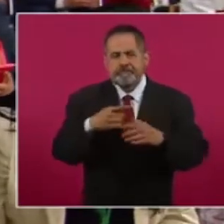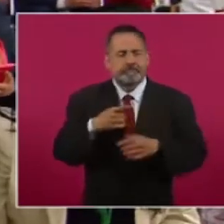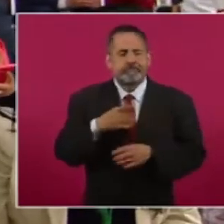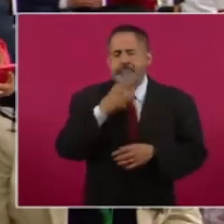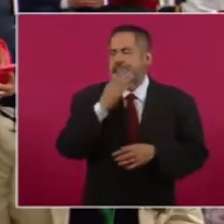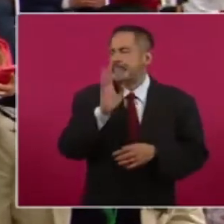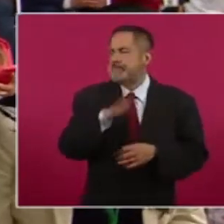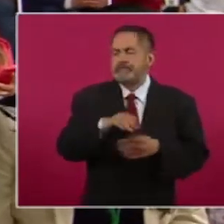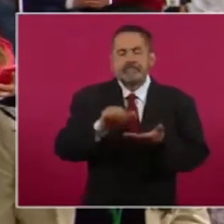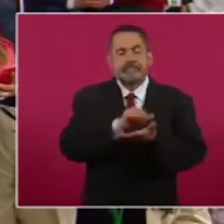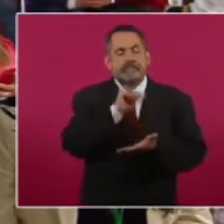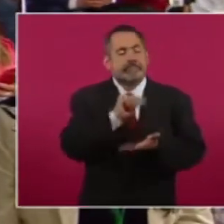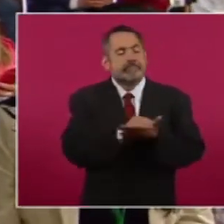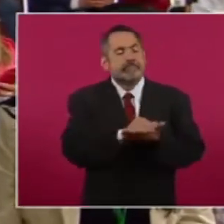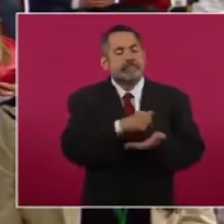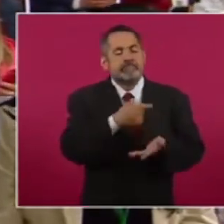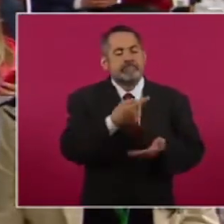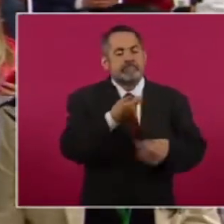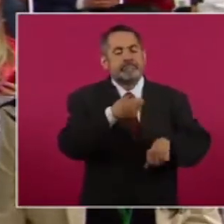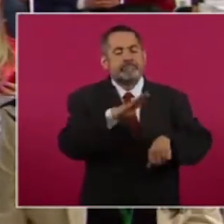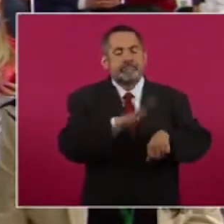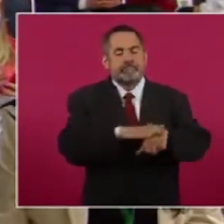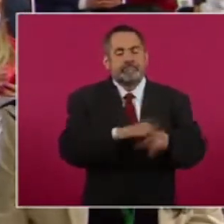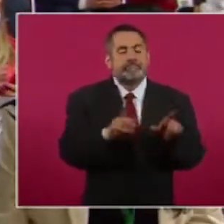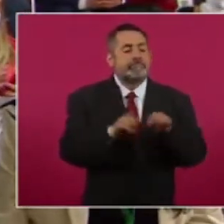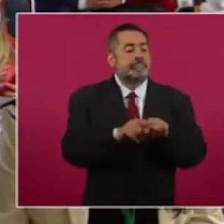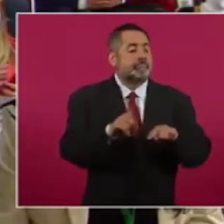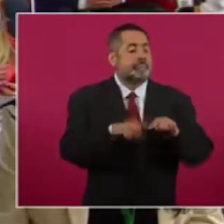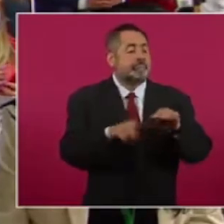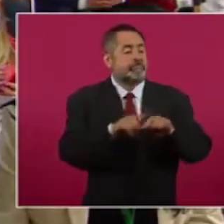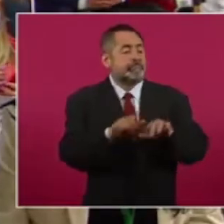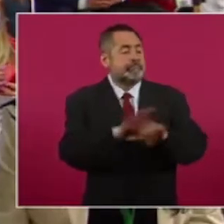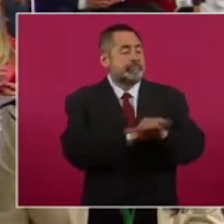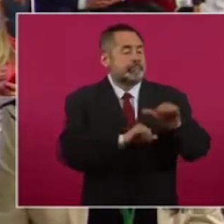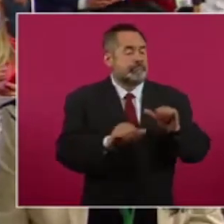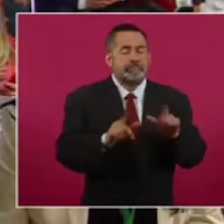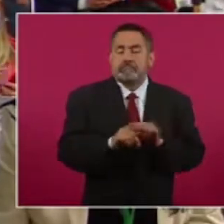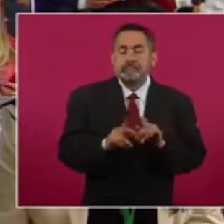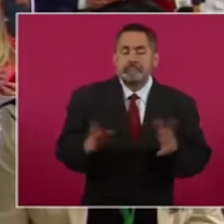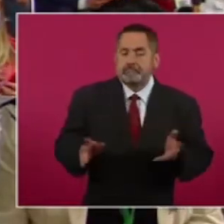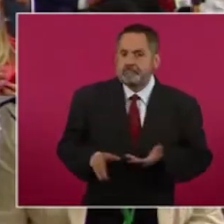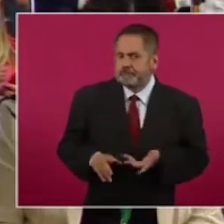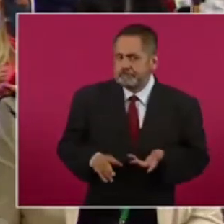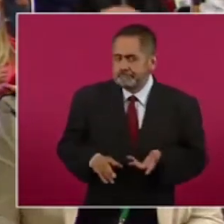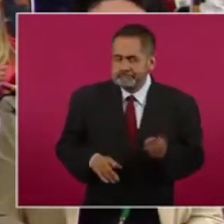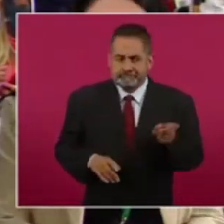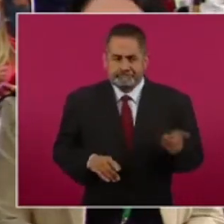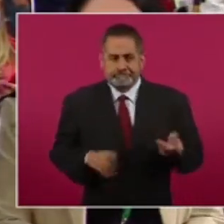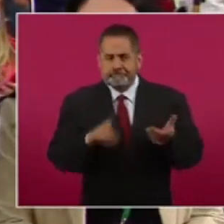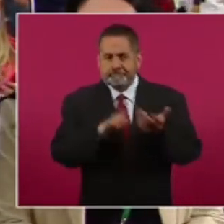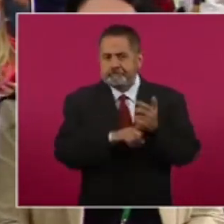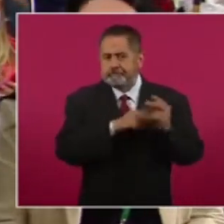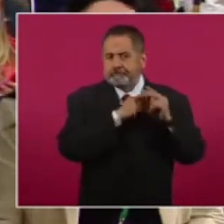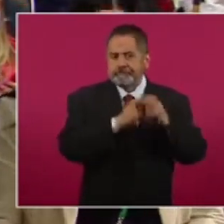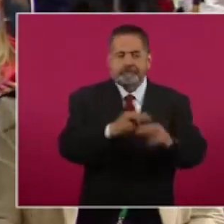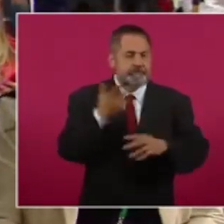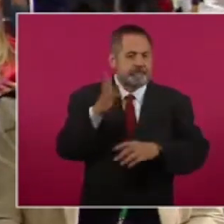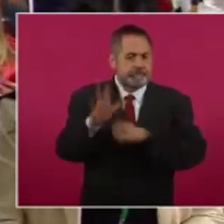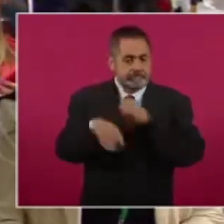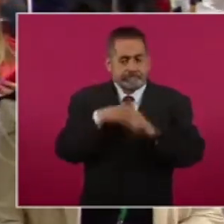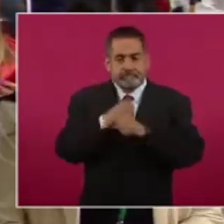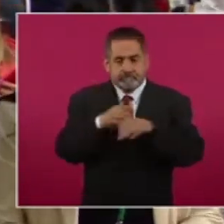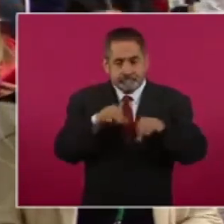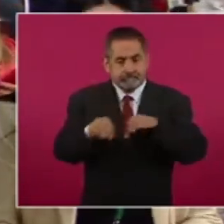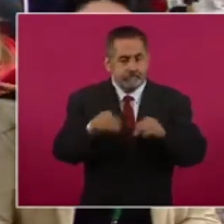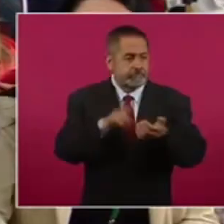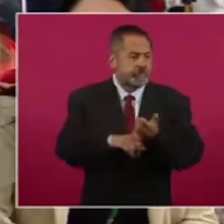administrativas para poder hacerle los cambios pertinentes del personal en su momento, ¿no? Y es personal que lleva más de a veces de 10 años, los